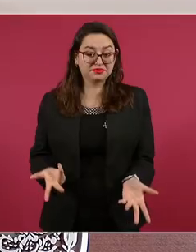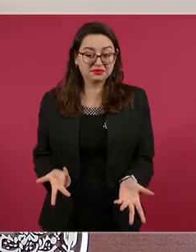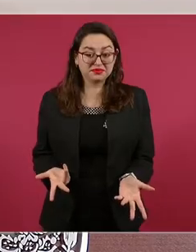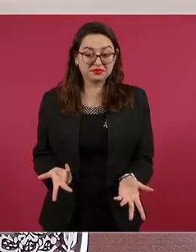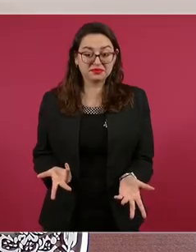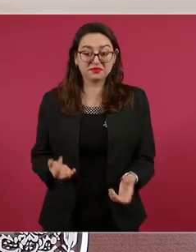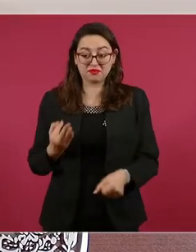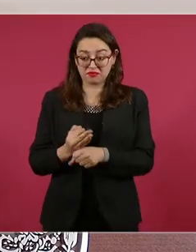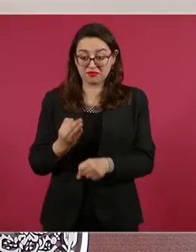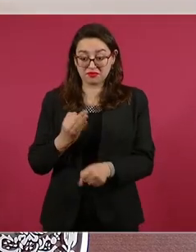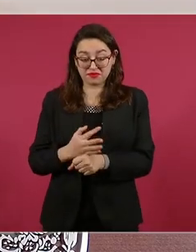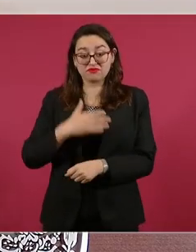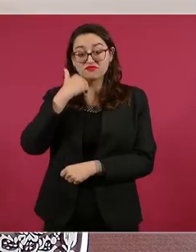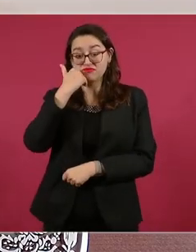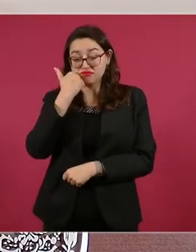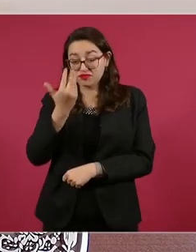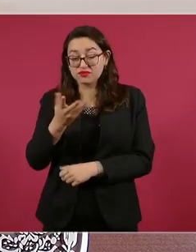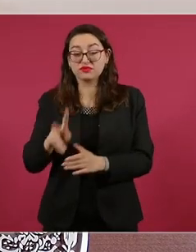reviviendo,